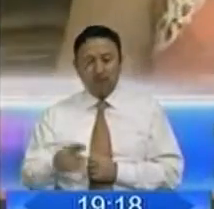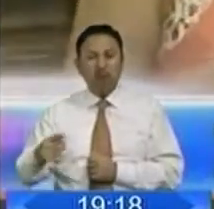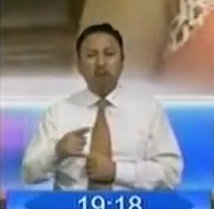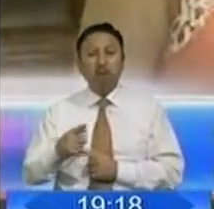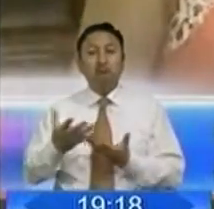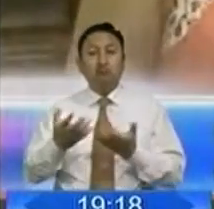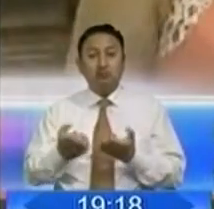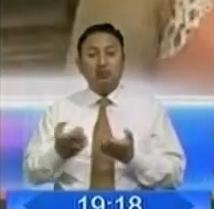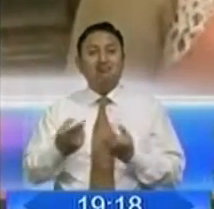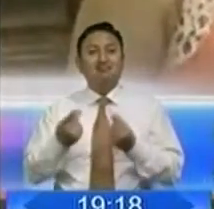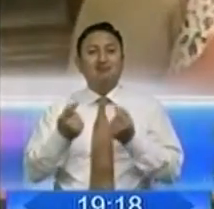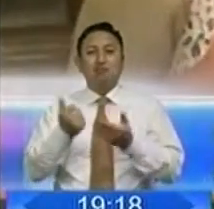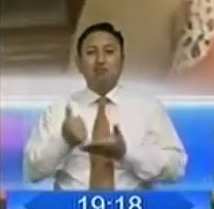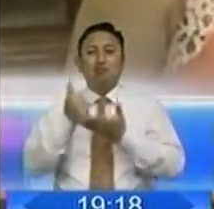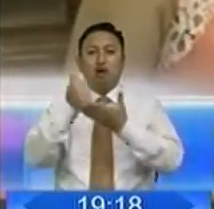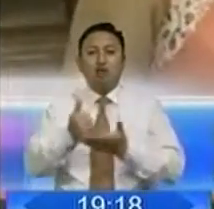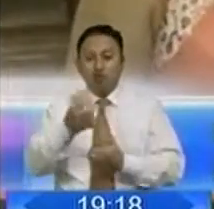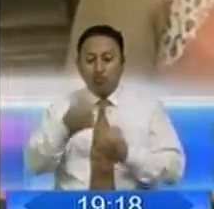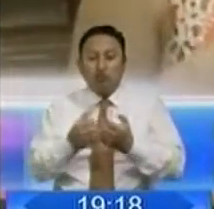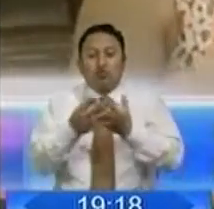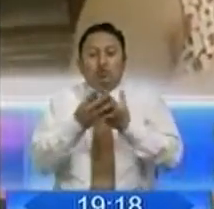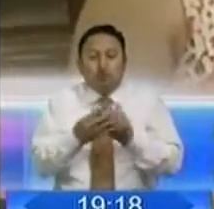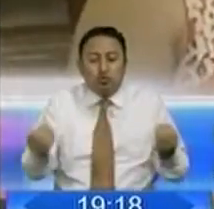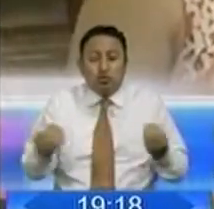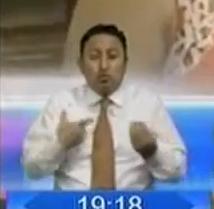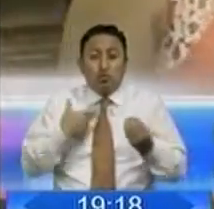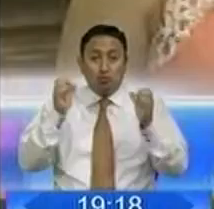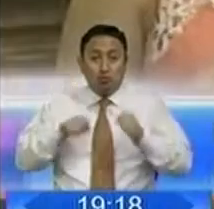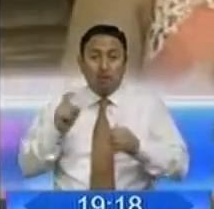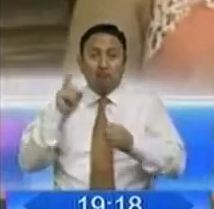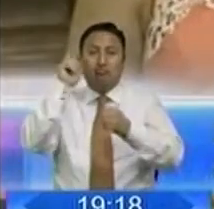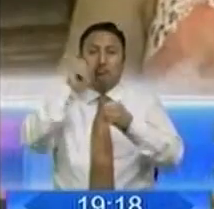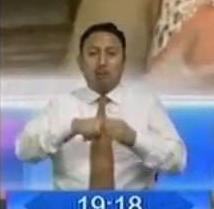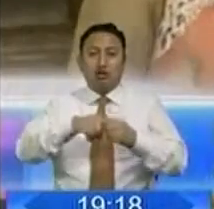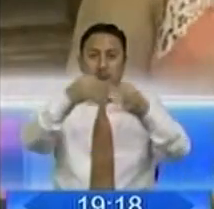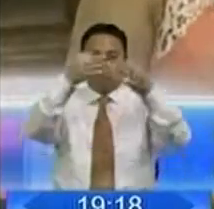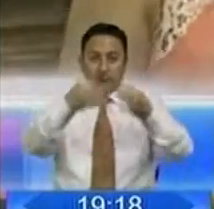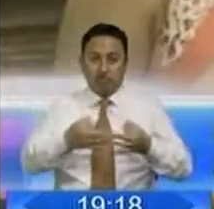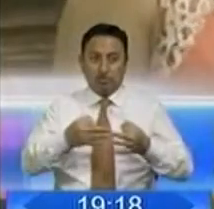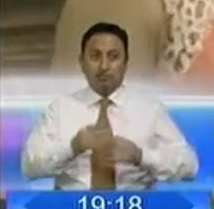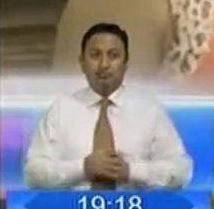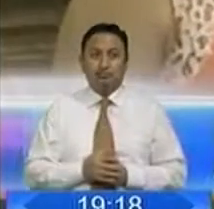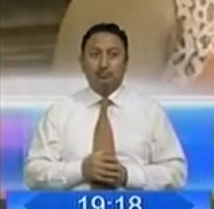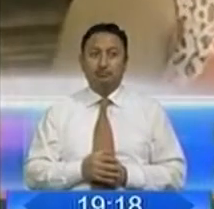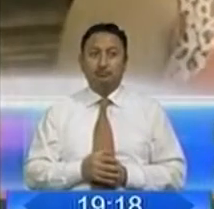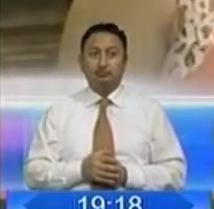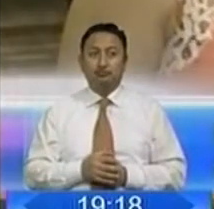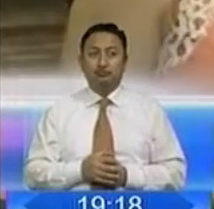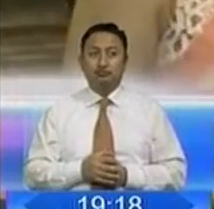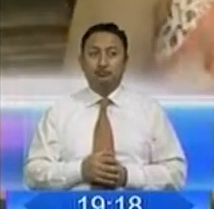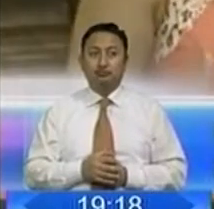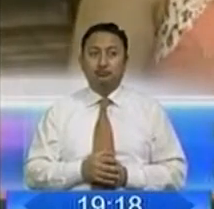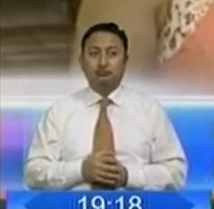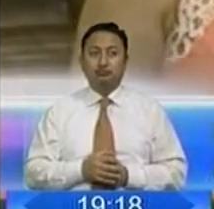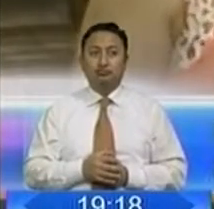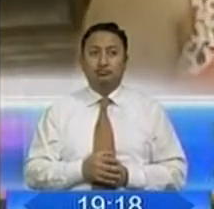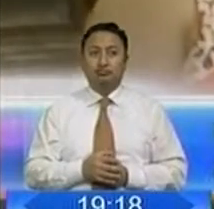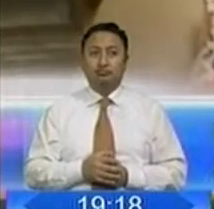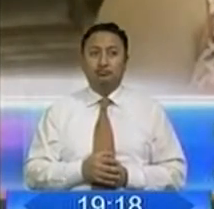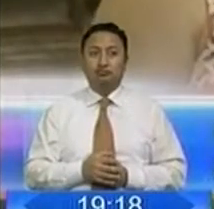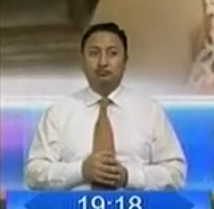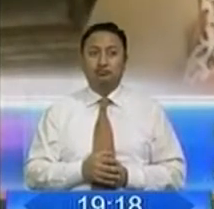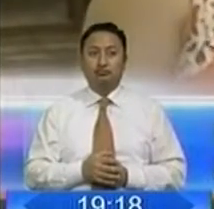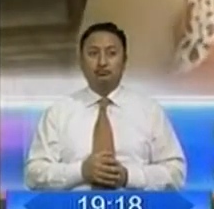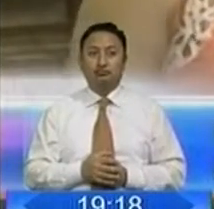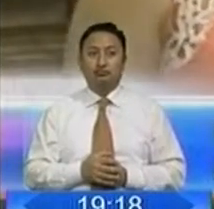son respuestas, el pueblo lo que quiere es tener una participación legal, una participación real, y por lo tanto se ha hecho lo que se ha